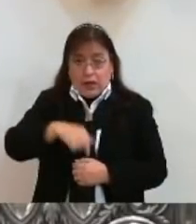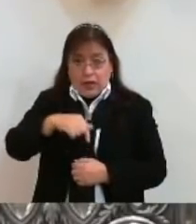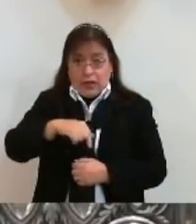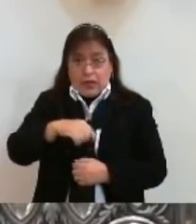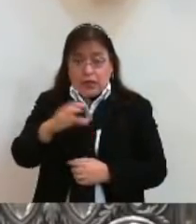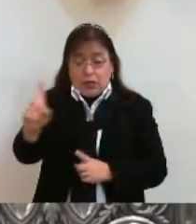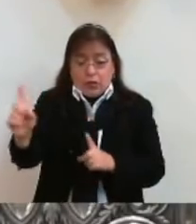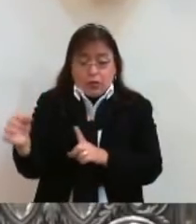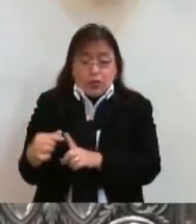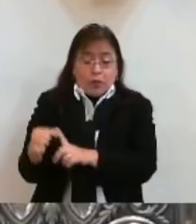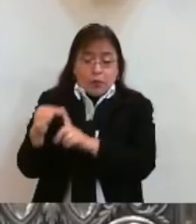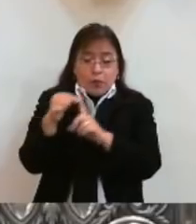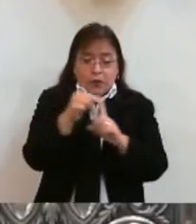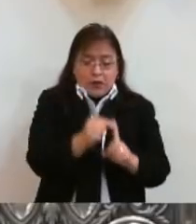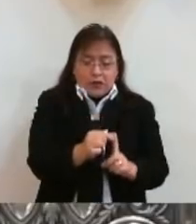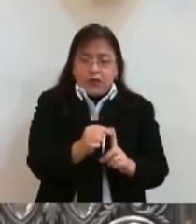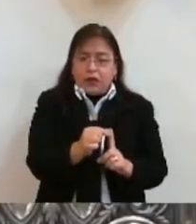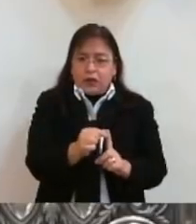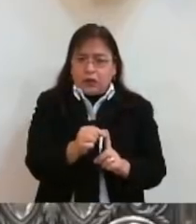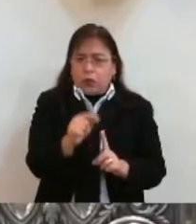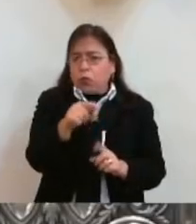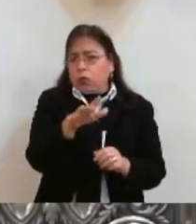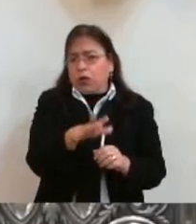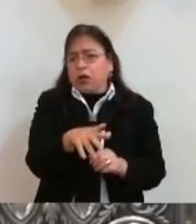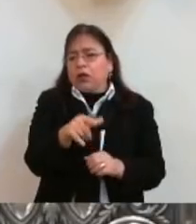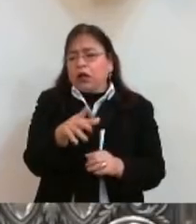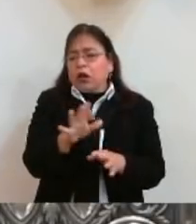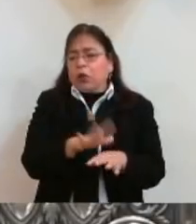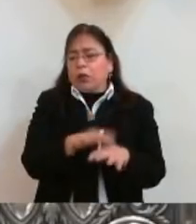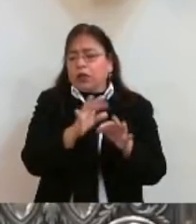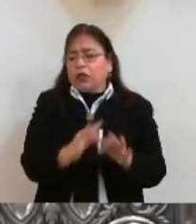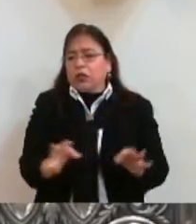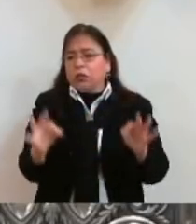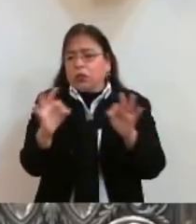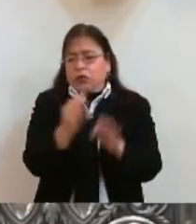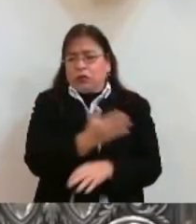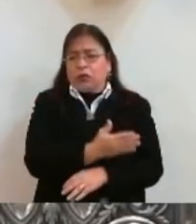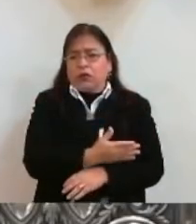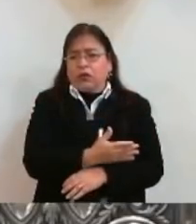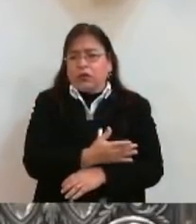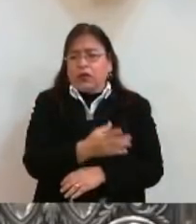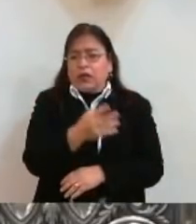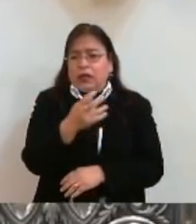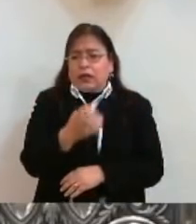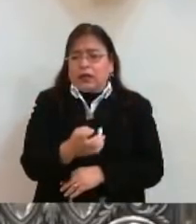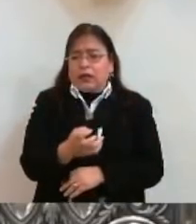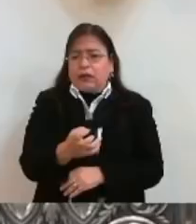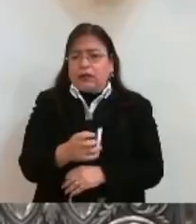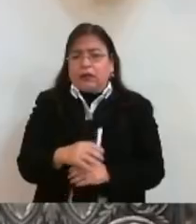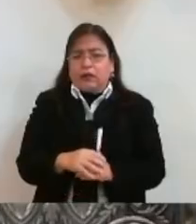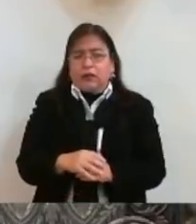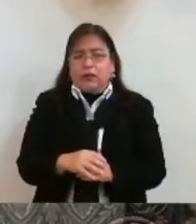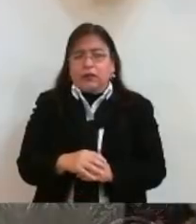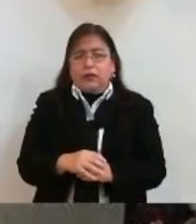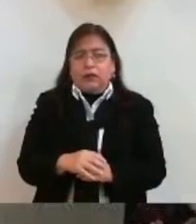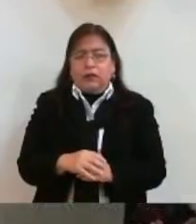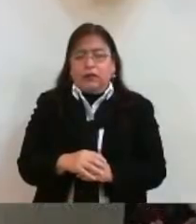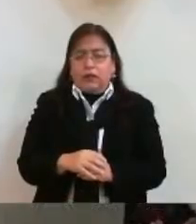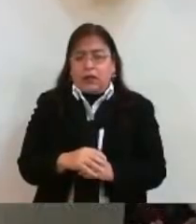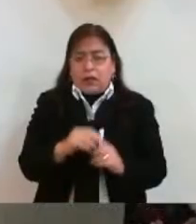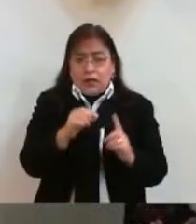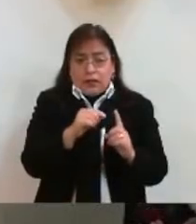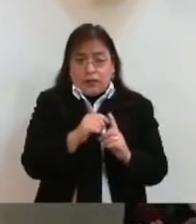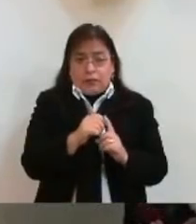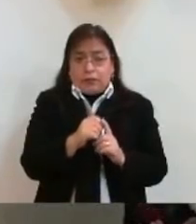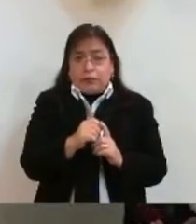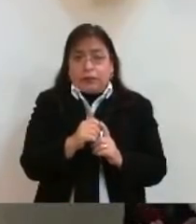sabiendo que la presencia más importante será la